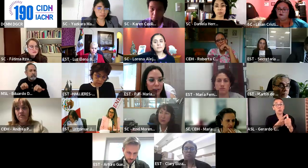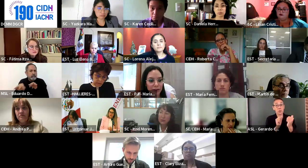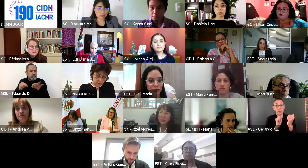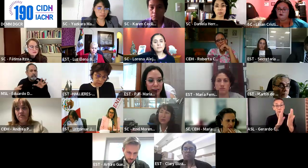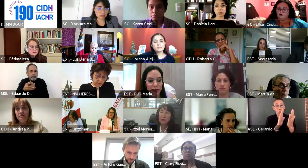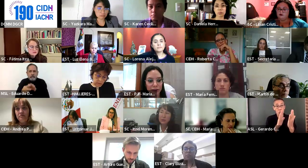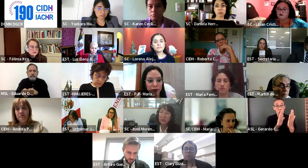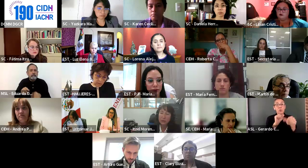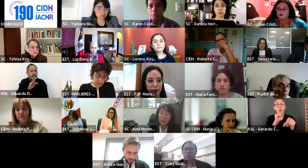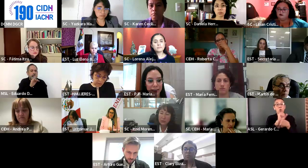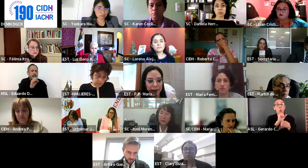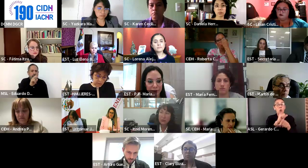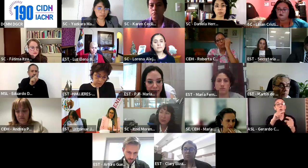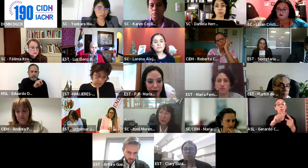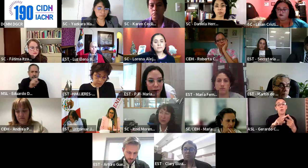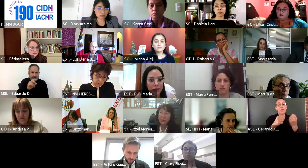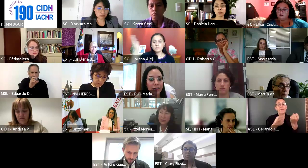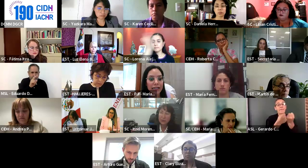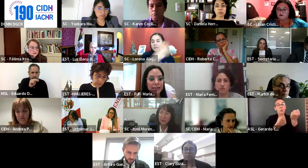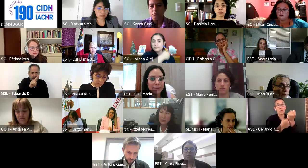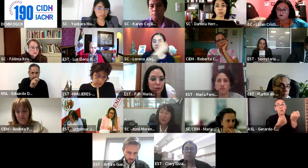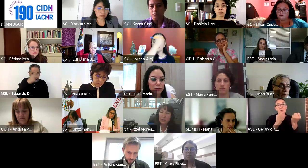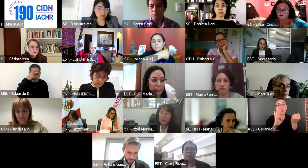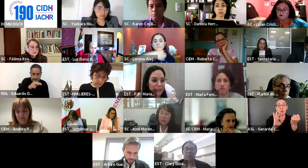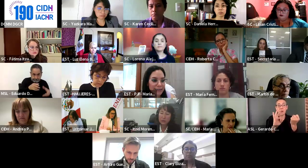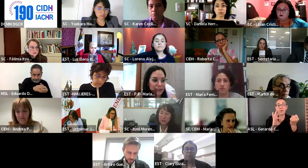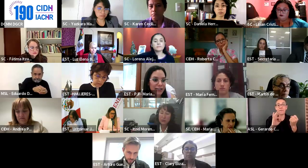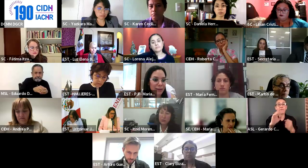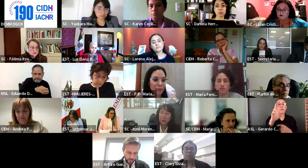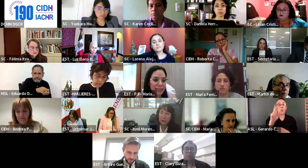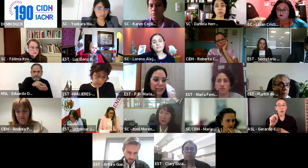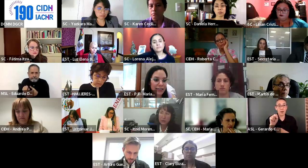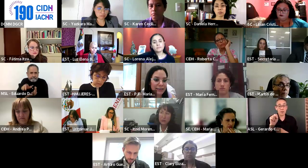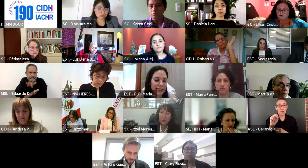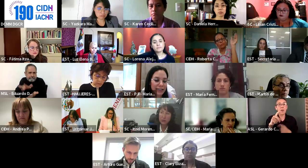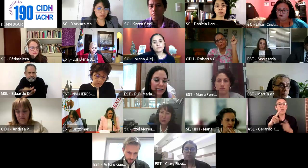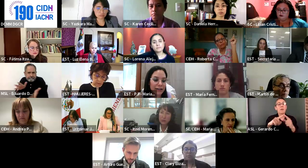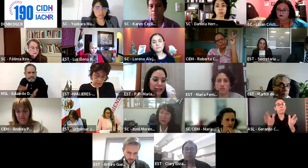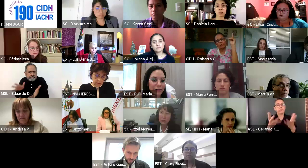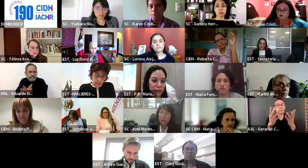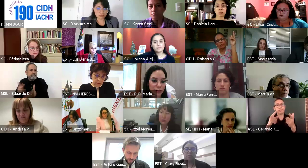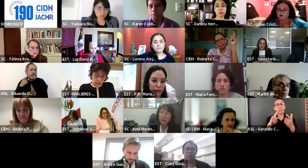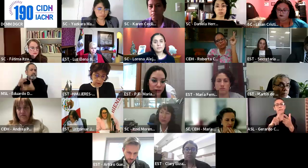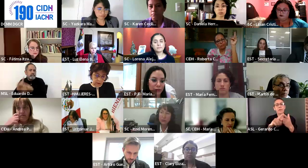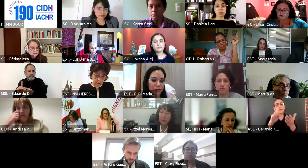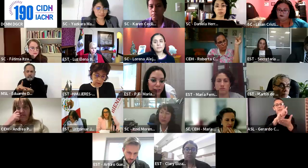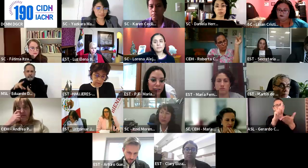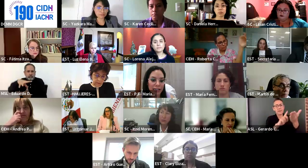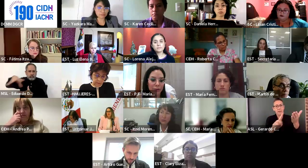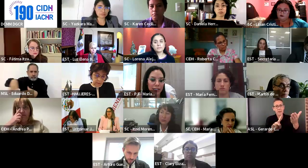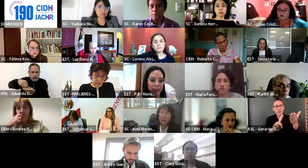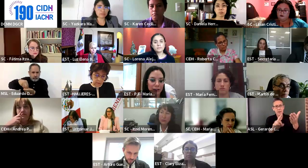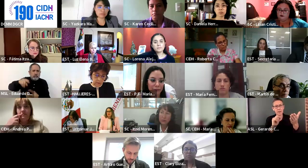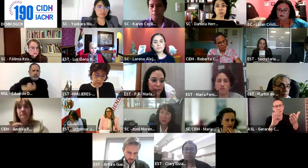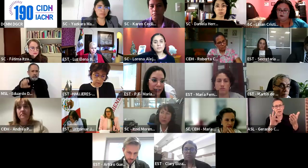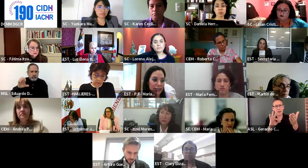Fondo de Población de Naciones Unidas en México, se impulsó el diseño de la política integral de inclusión del Consejo de